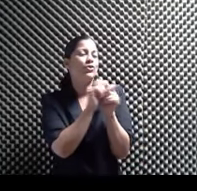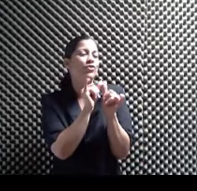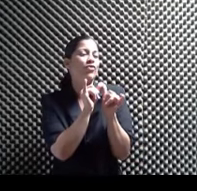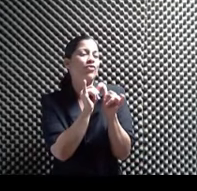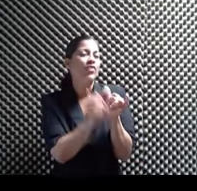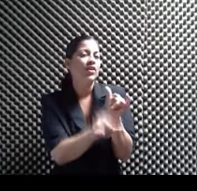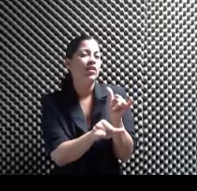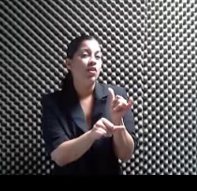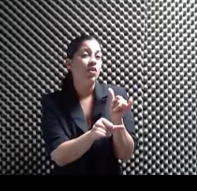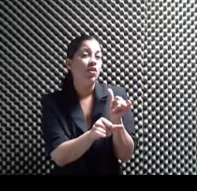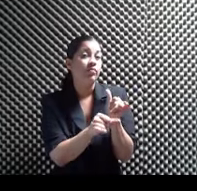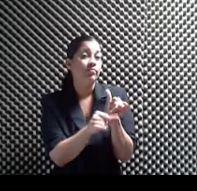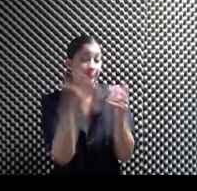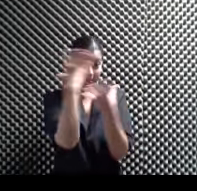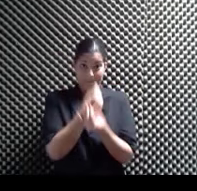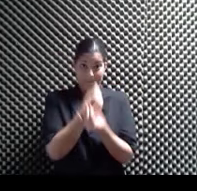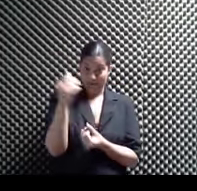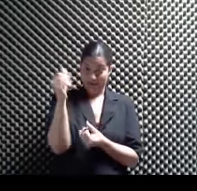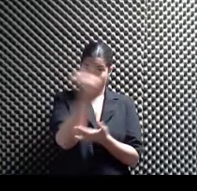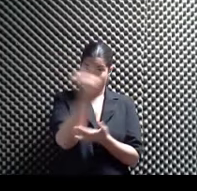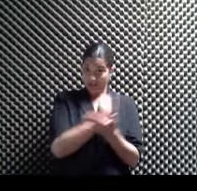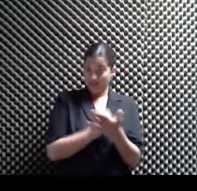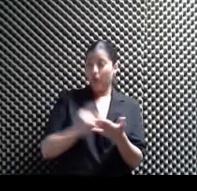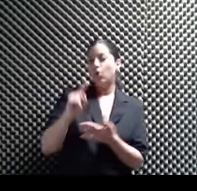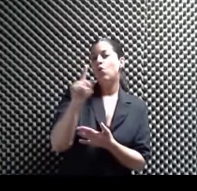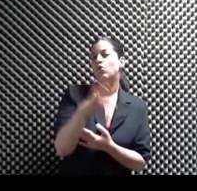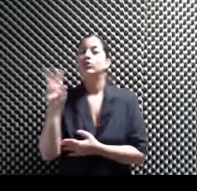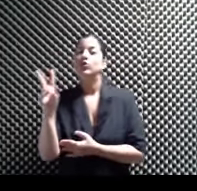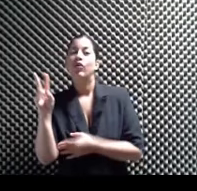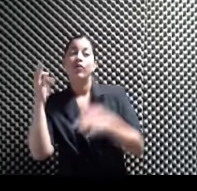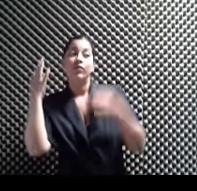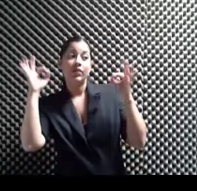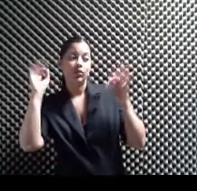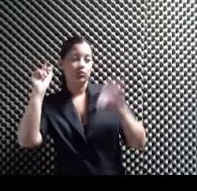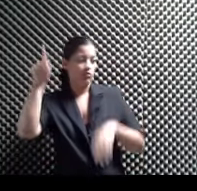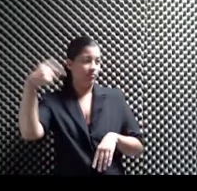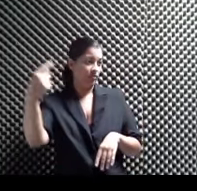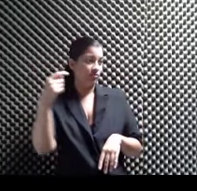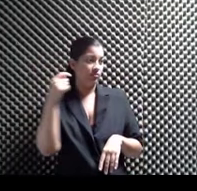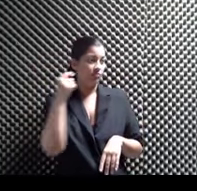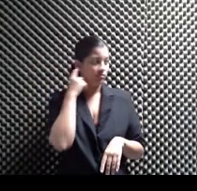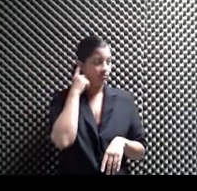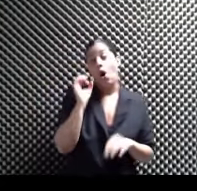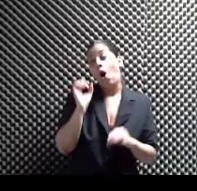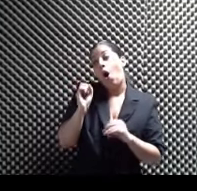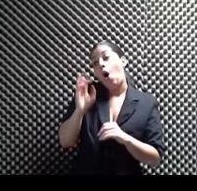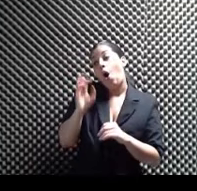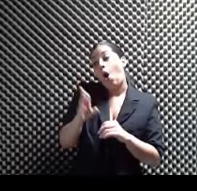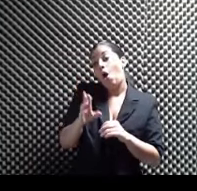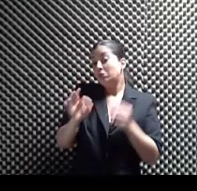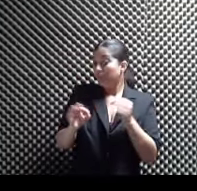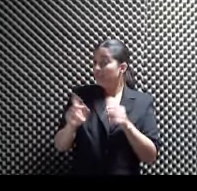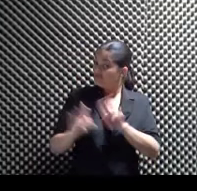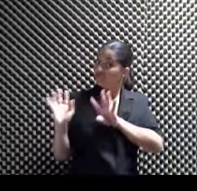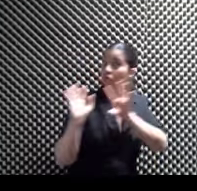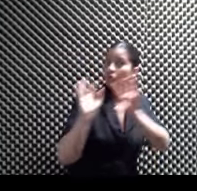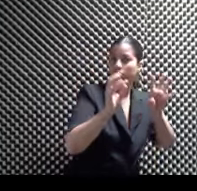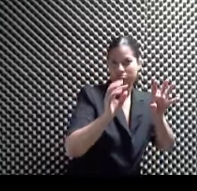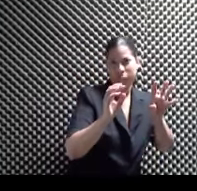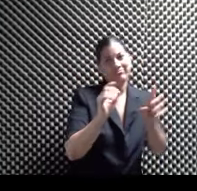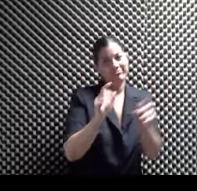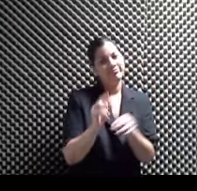1 y 2 de febrero Nada más O va a durar Lo que el público apoye Por ahora son el 1 y el 2 Vamos a verte fin de semana